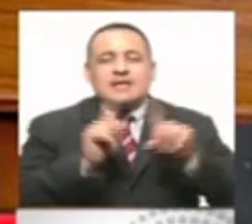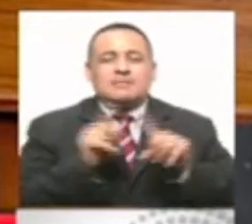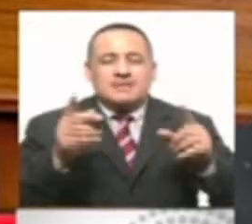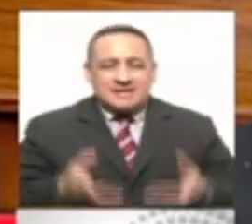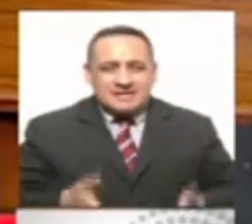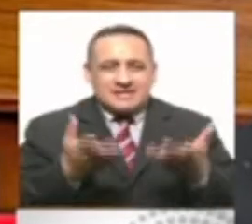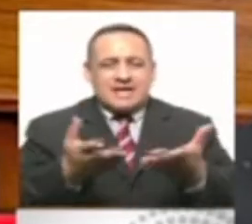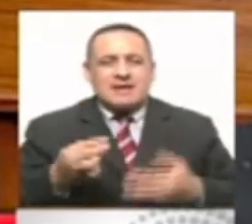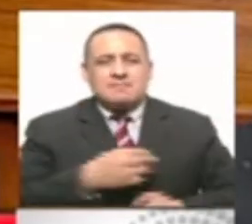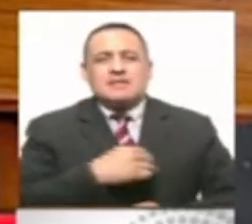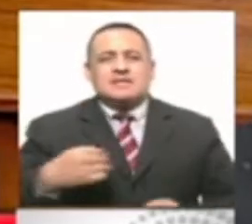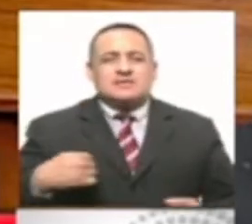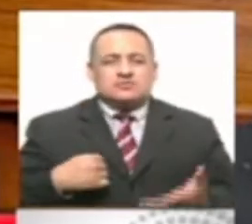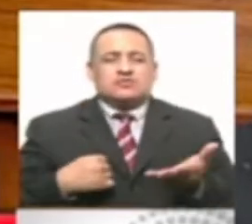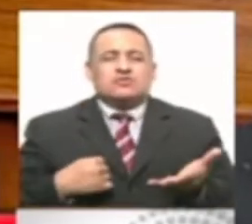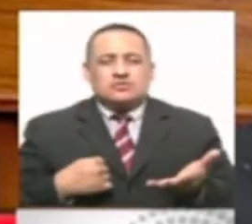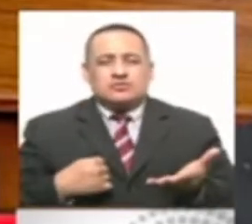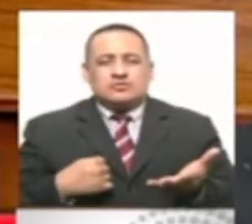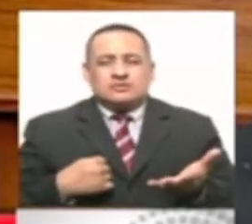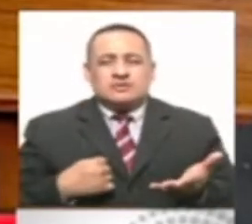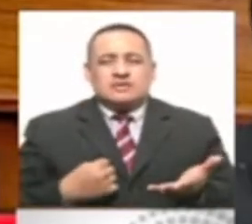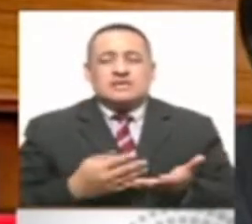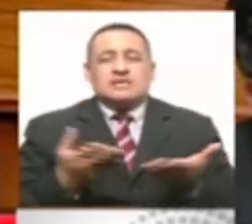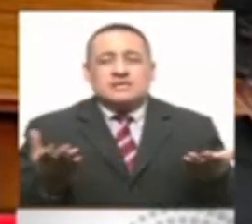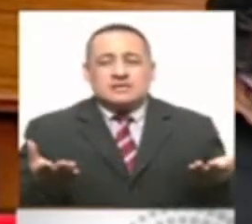los ministros